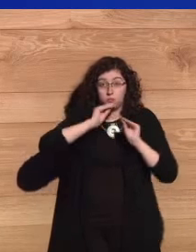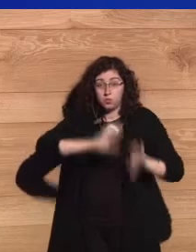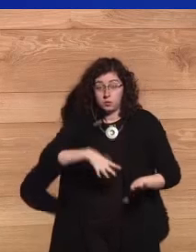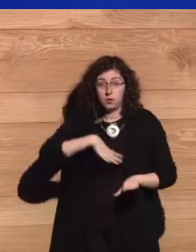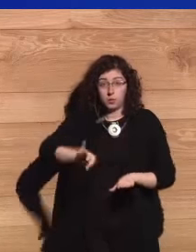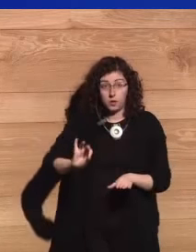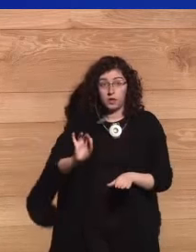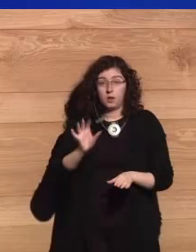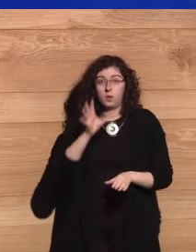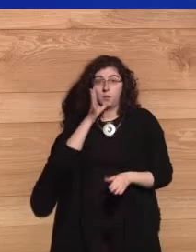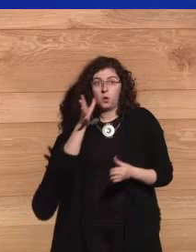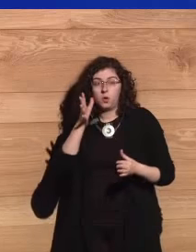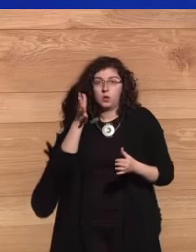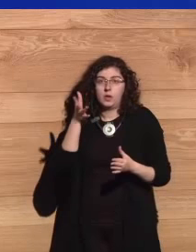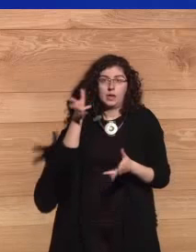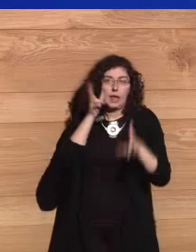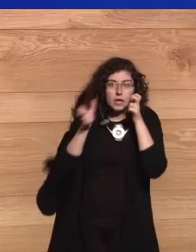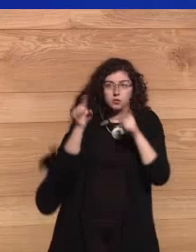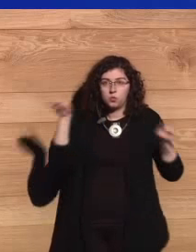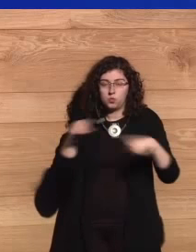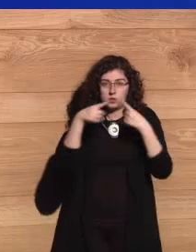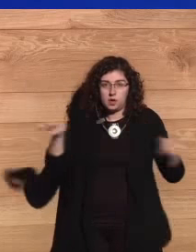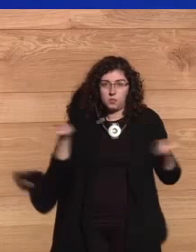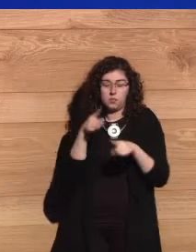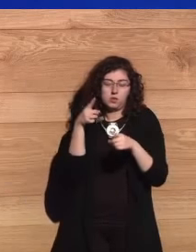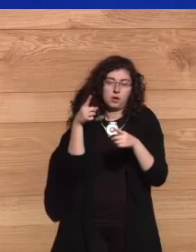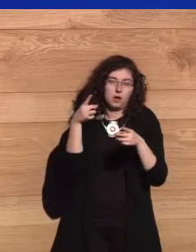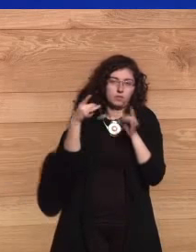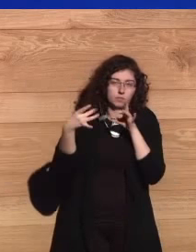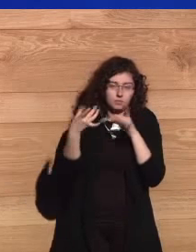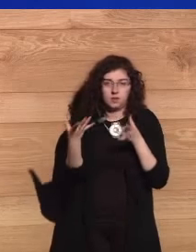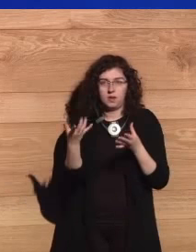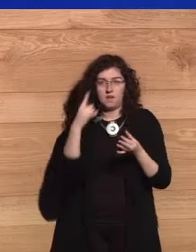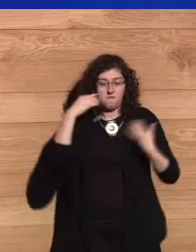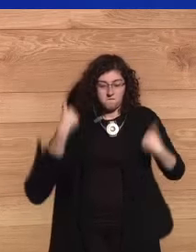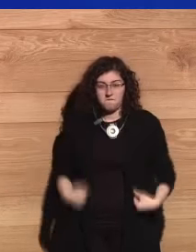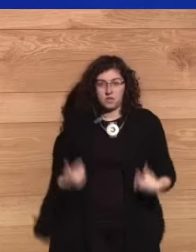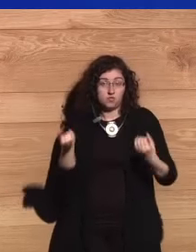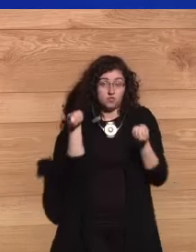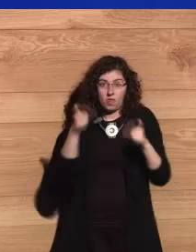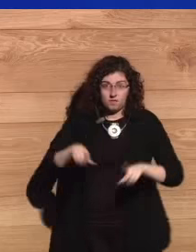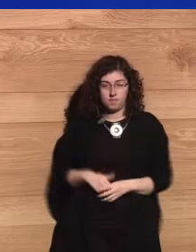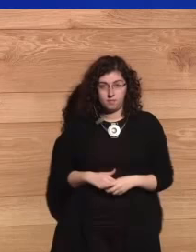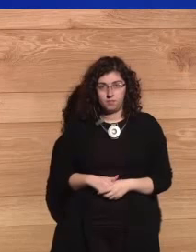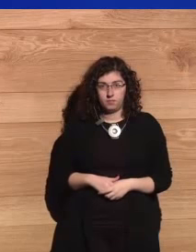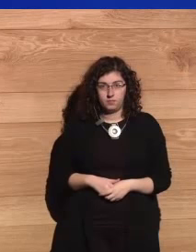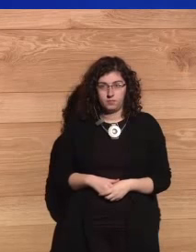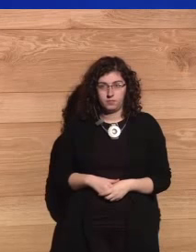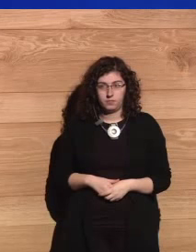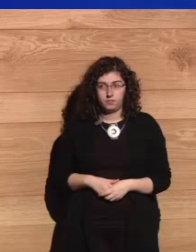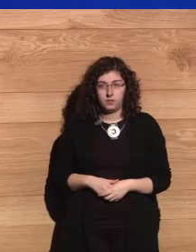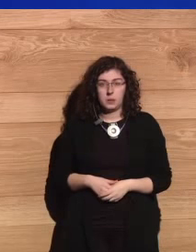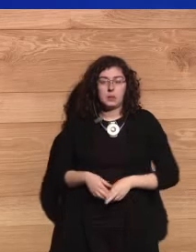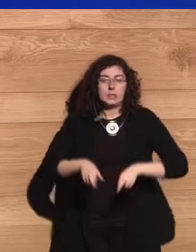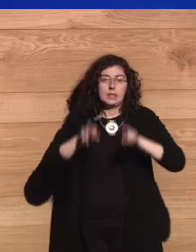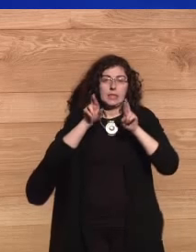por un streaming, por la escucha de la música en línea, sin soporte físico. Entonces, hay muchas